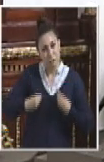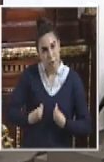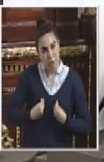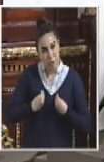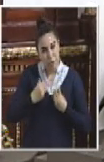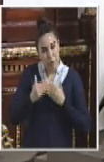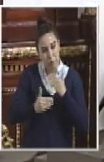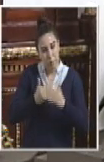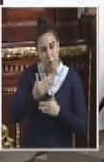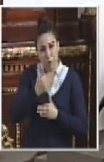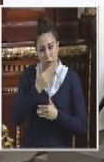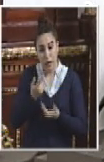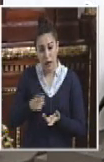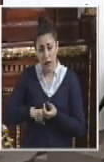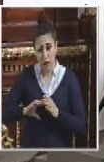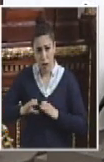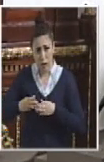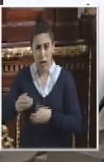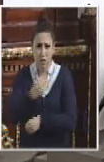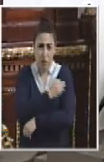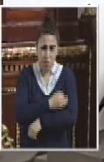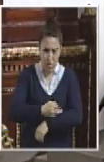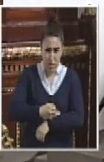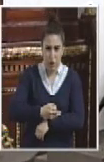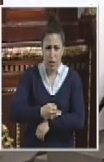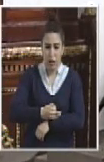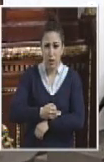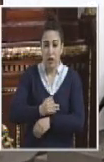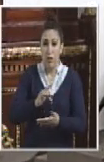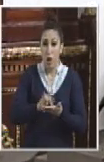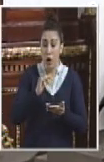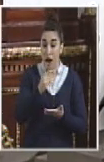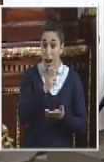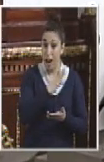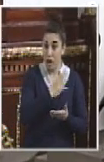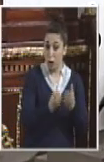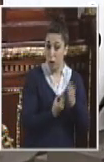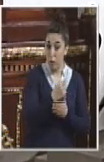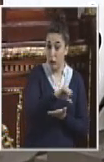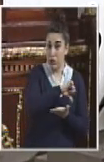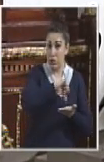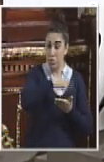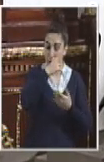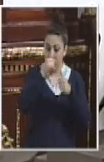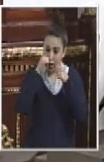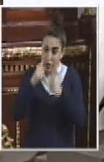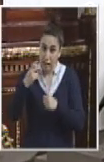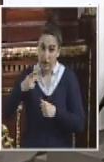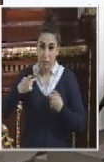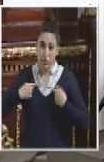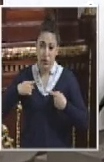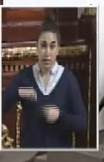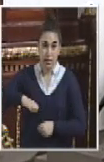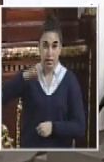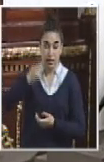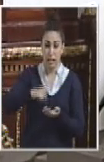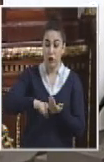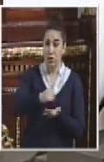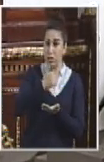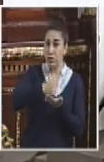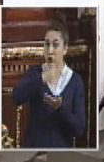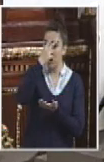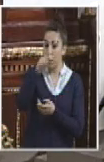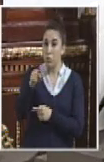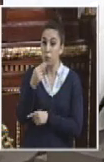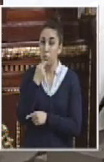desarrollo individual y familiar, precisamente con la creación de estos centros para la atención de las personas adultas mayores de la Ciudad de México, que